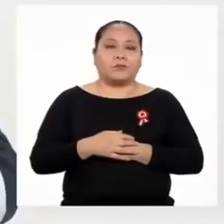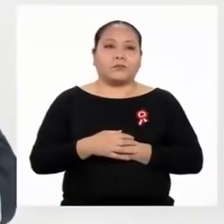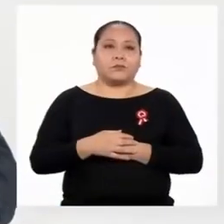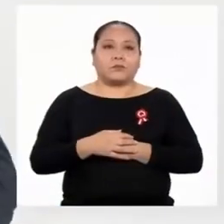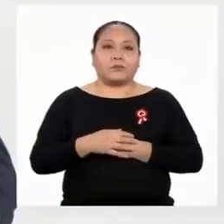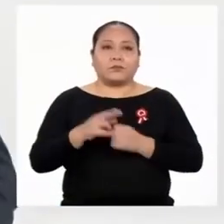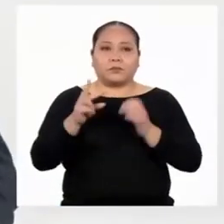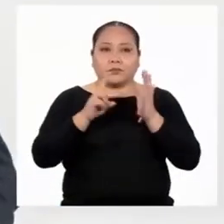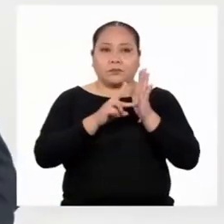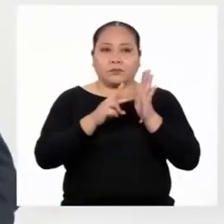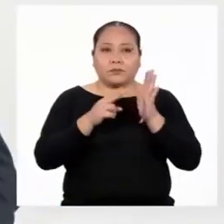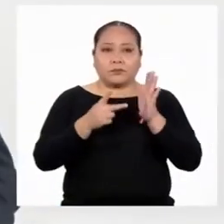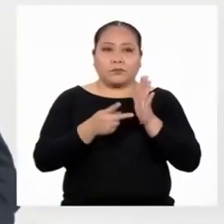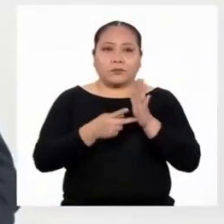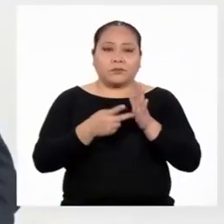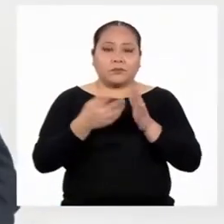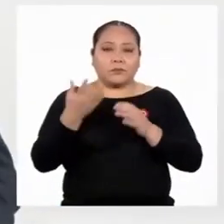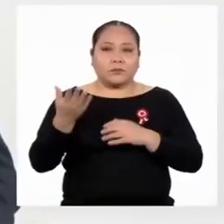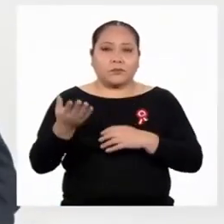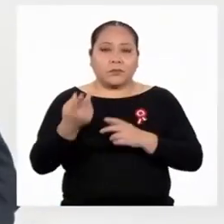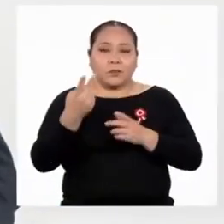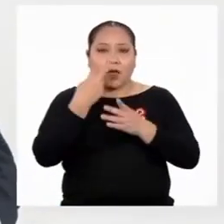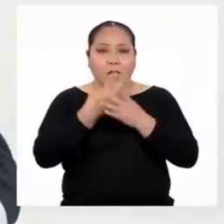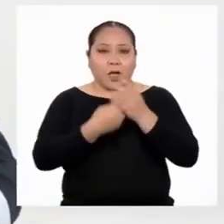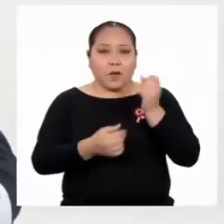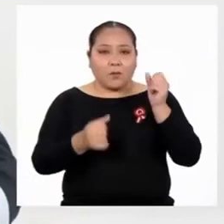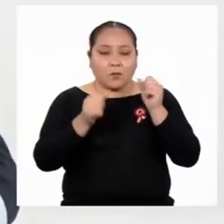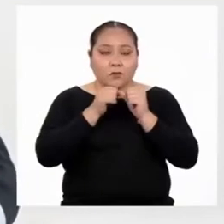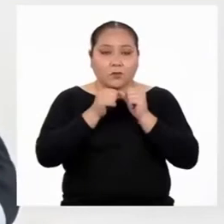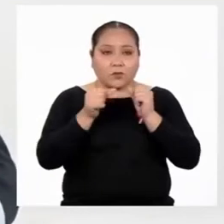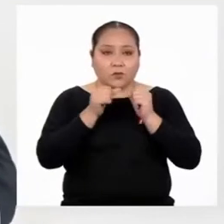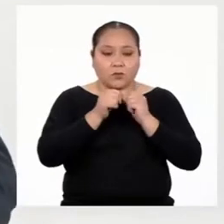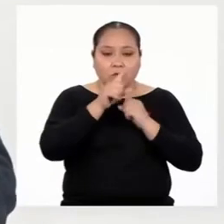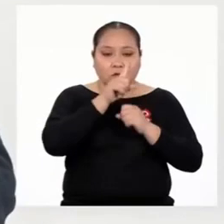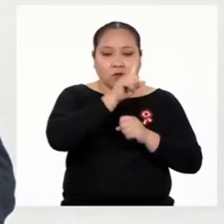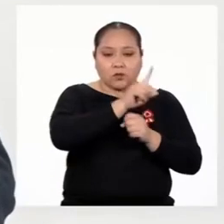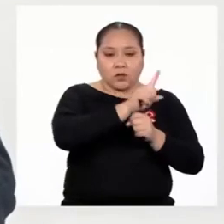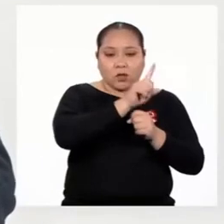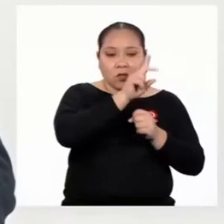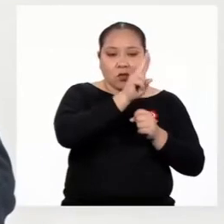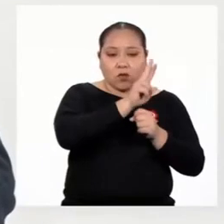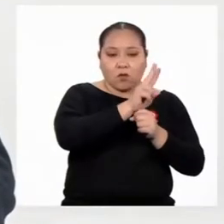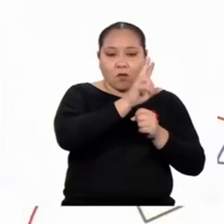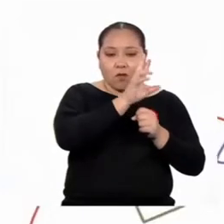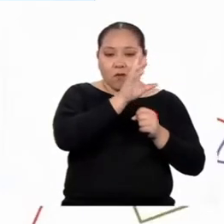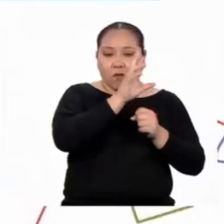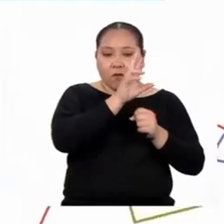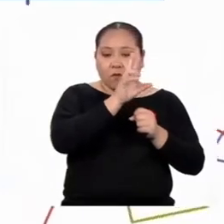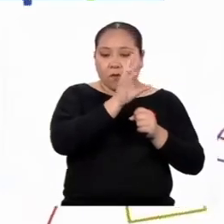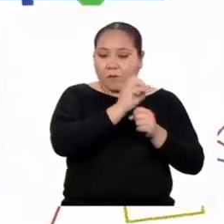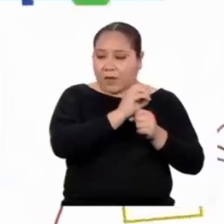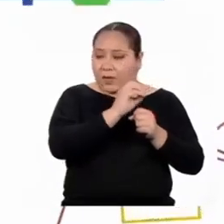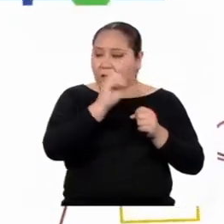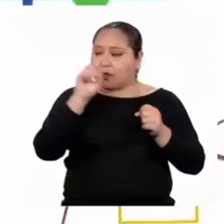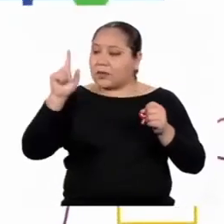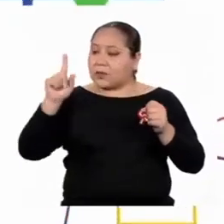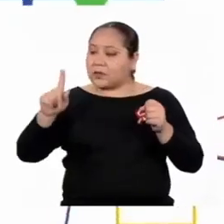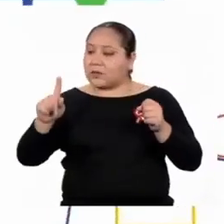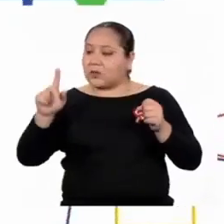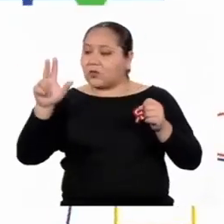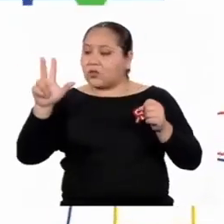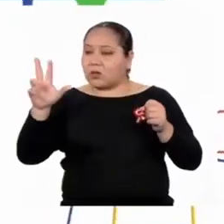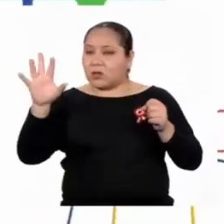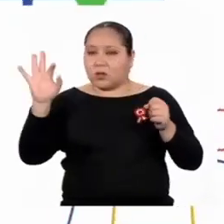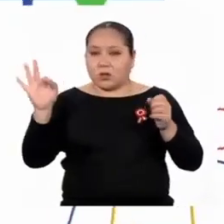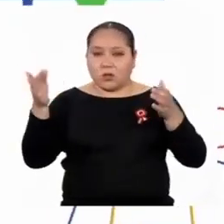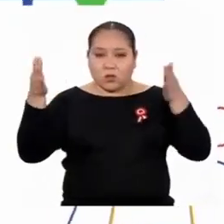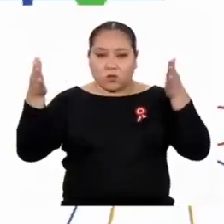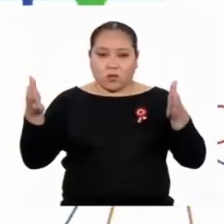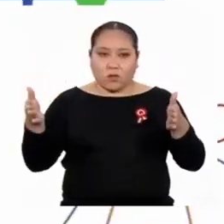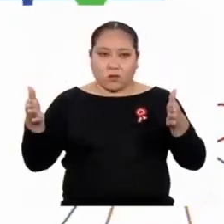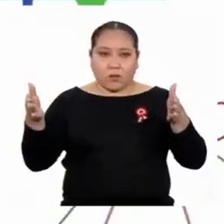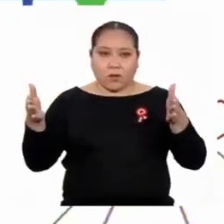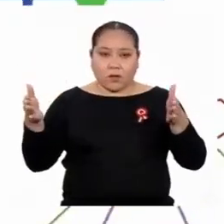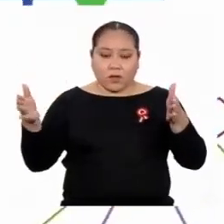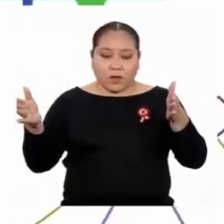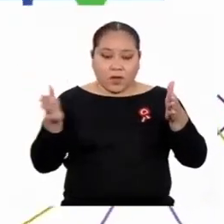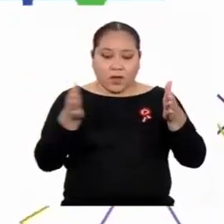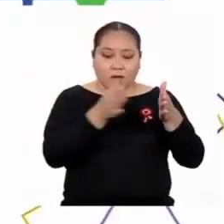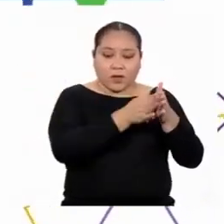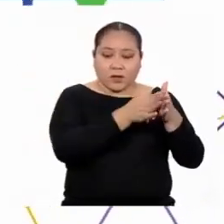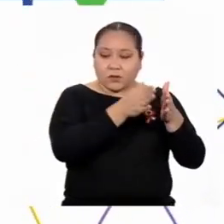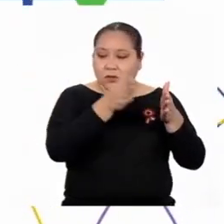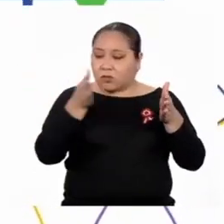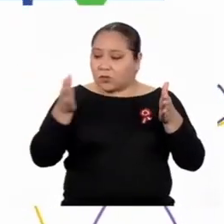Es decir, que ambas cifras, 120 y 139, podrían considerarse dentro de